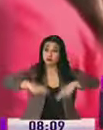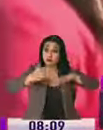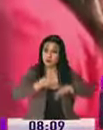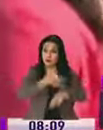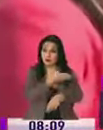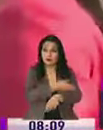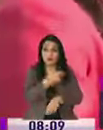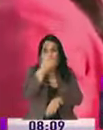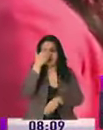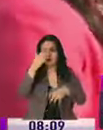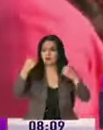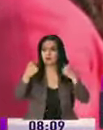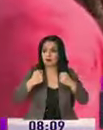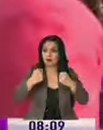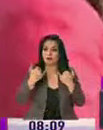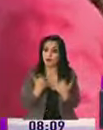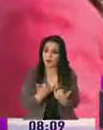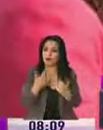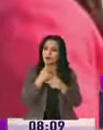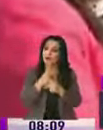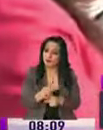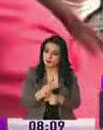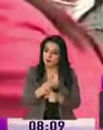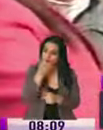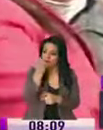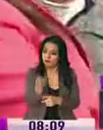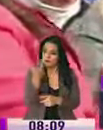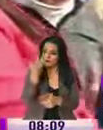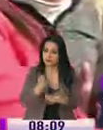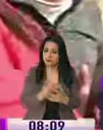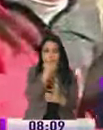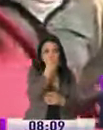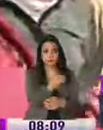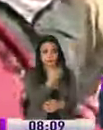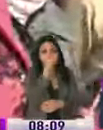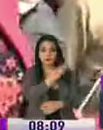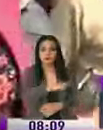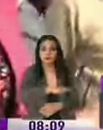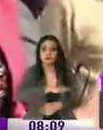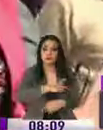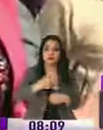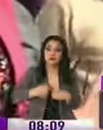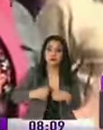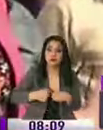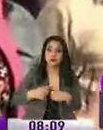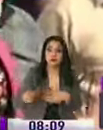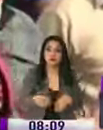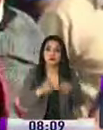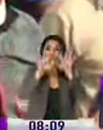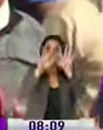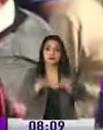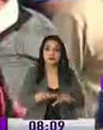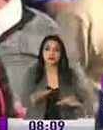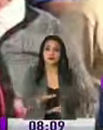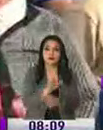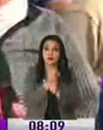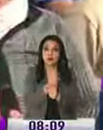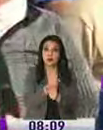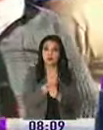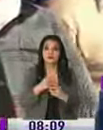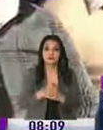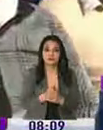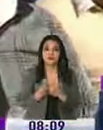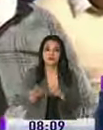de forma fuerte a estos barrios. Buenos días, Juan Carlos. Muy buenos días. El municipio de Quito, a través de la Secretaría de Seguridad y Gobernabilidad, se